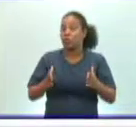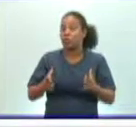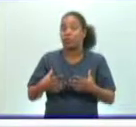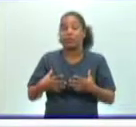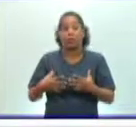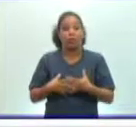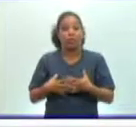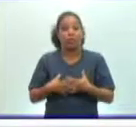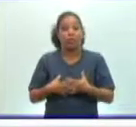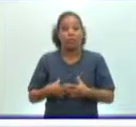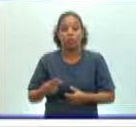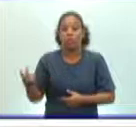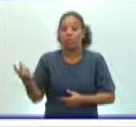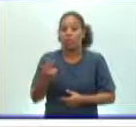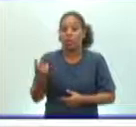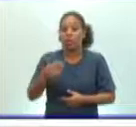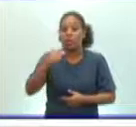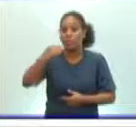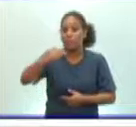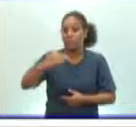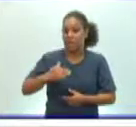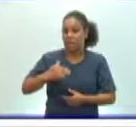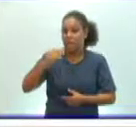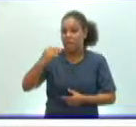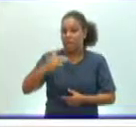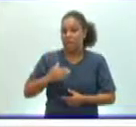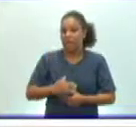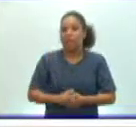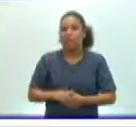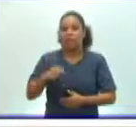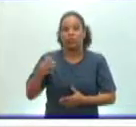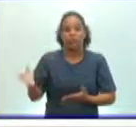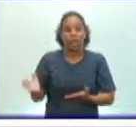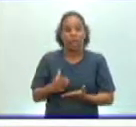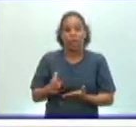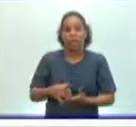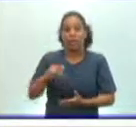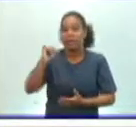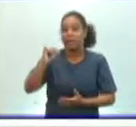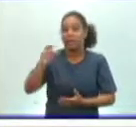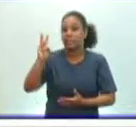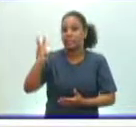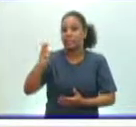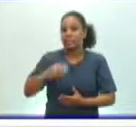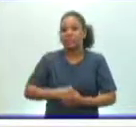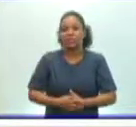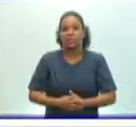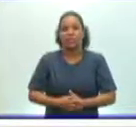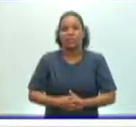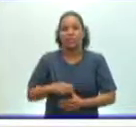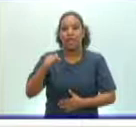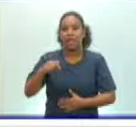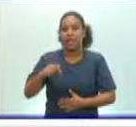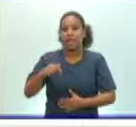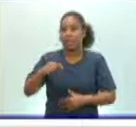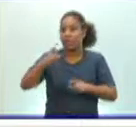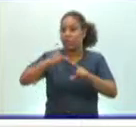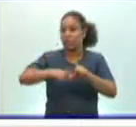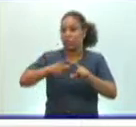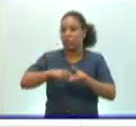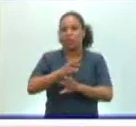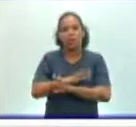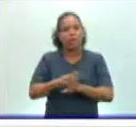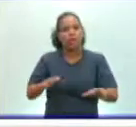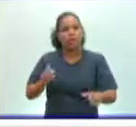de dos paralelas. Esto está ahora en la página 63. Este conocimiento ya lo has